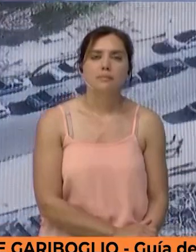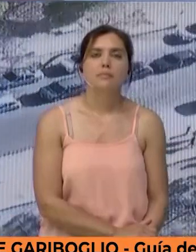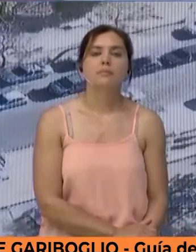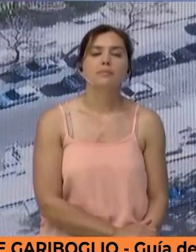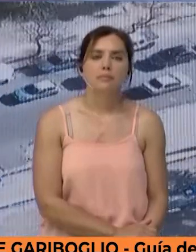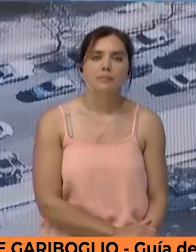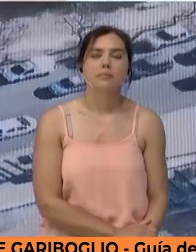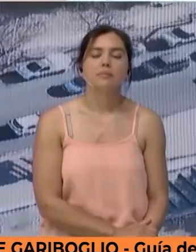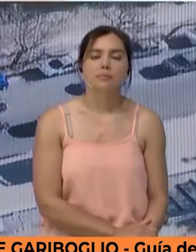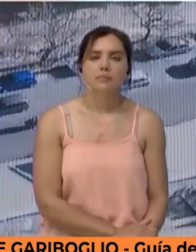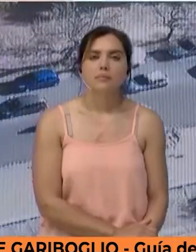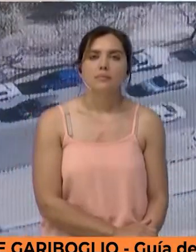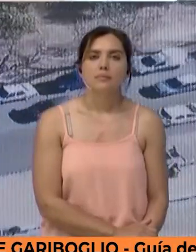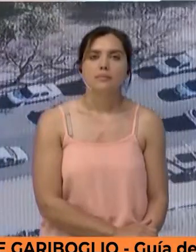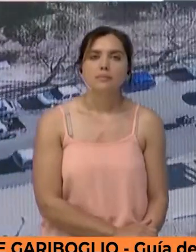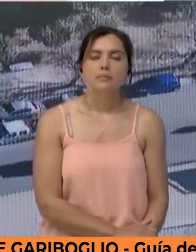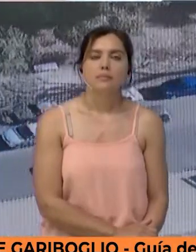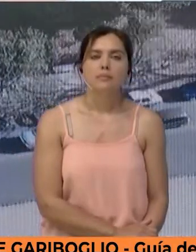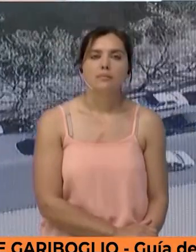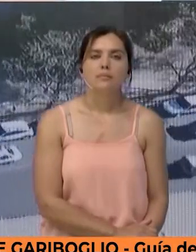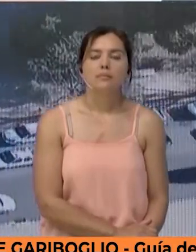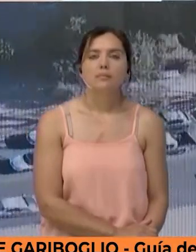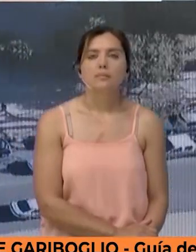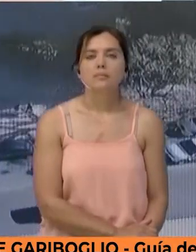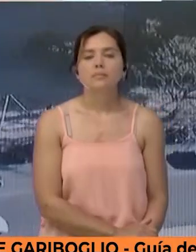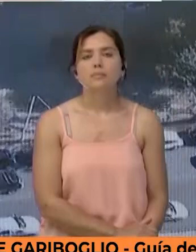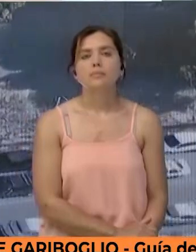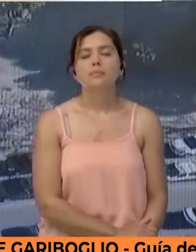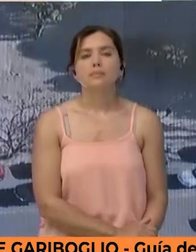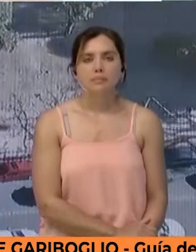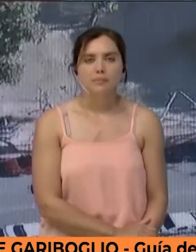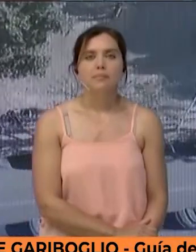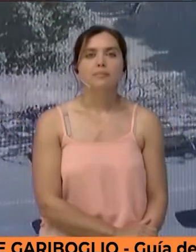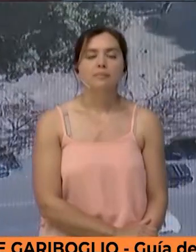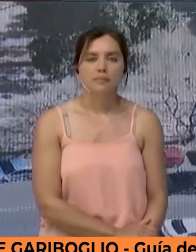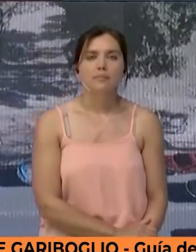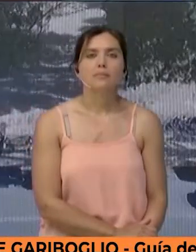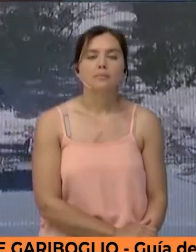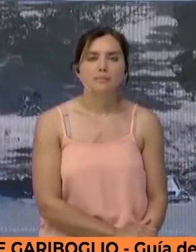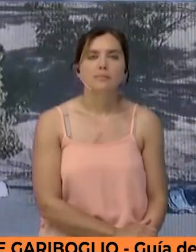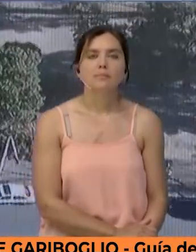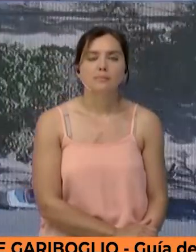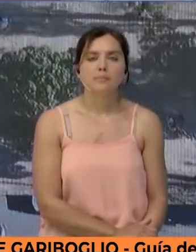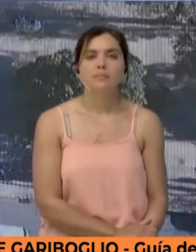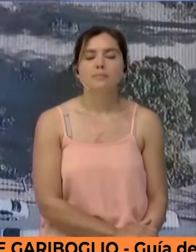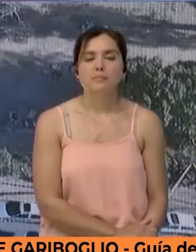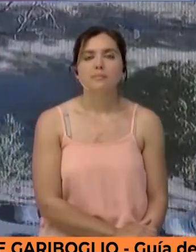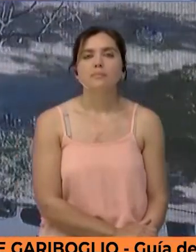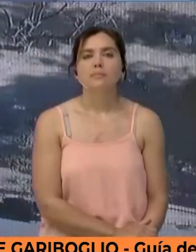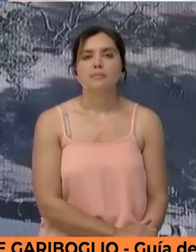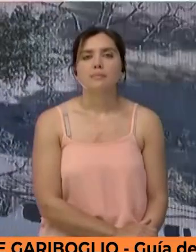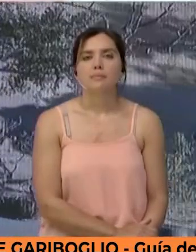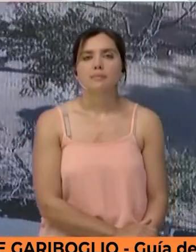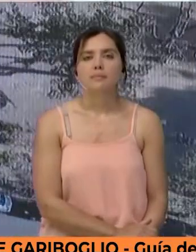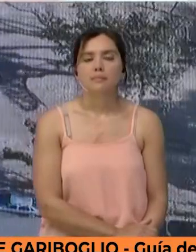provincias vecinas. Hoy como es algo llamativo que no ocurría, es que, por ejemplo, escuelas de Santa Fe vengan a hacer lo que es un día de turismo educativo en la ciudad,